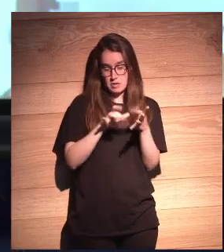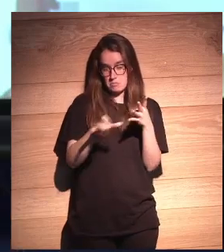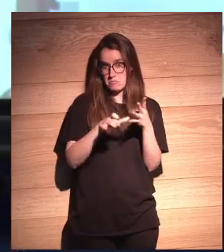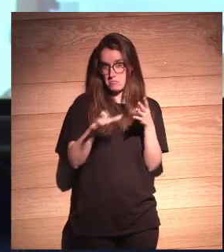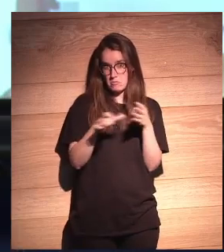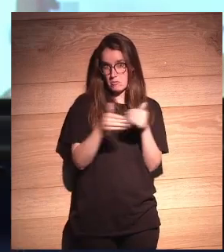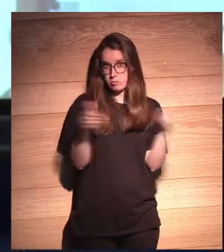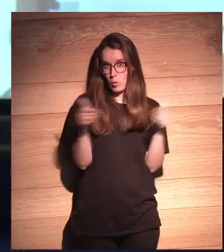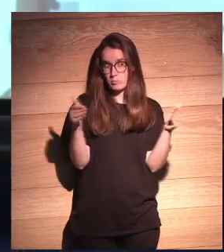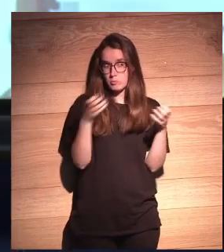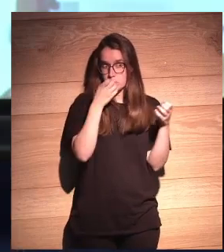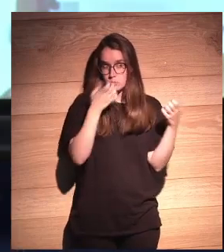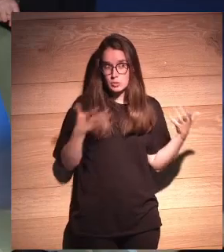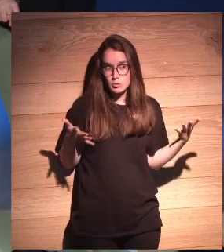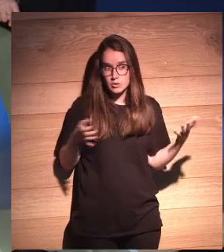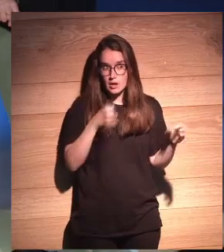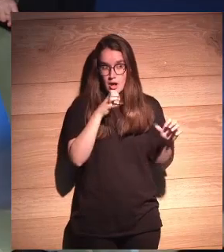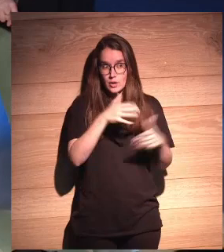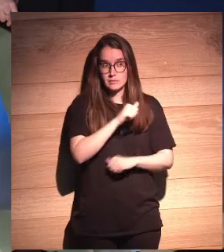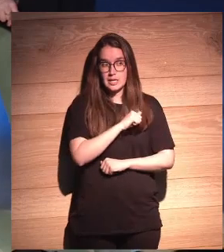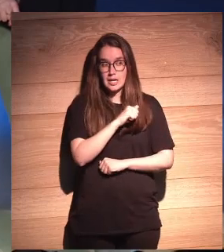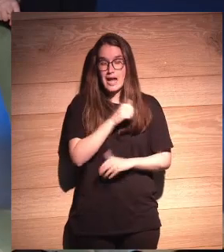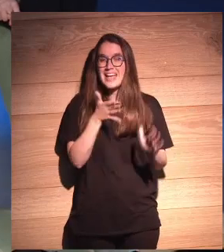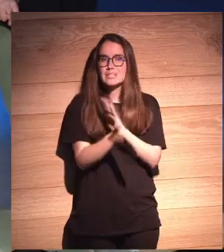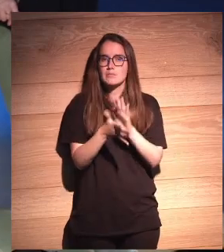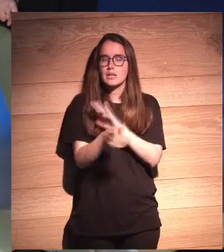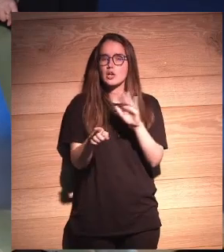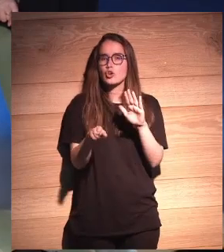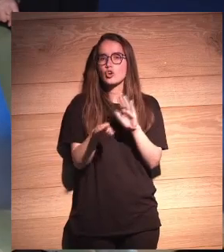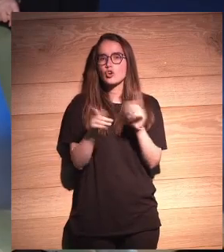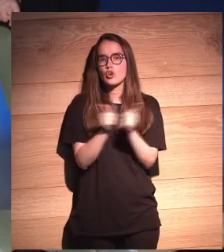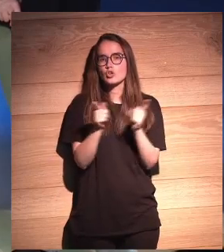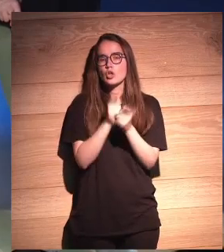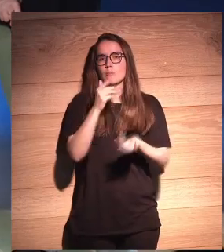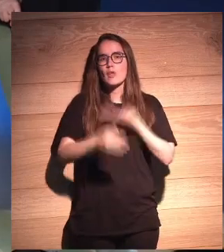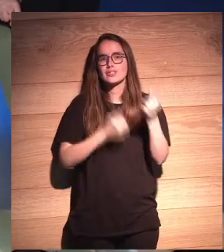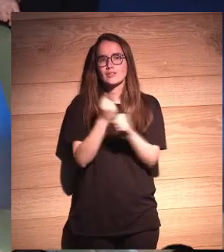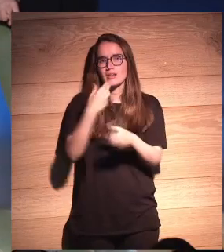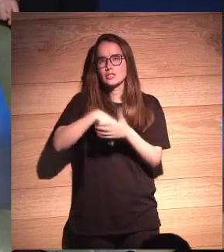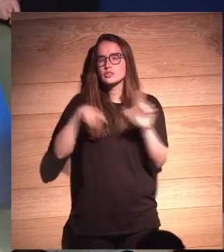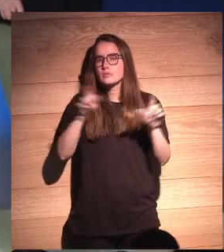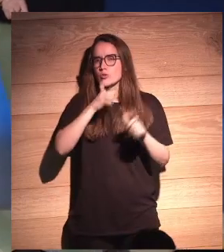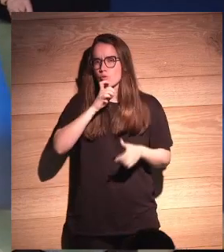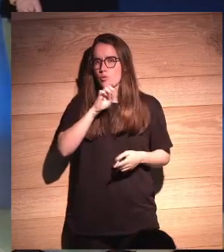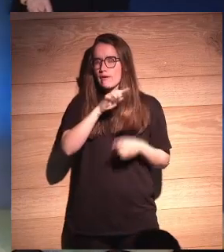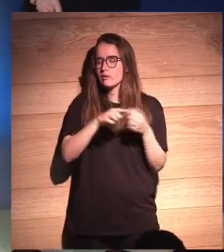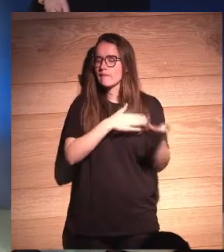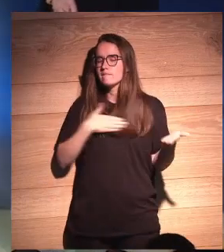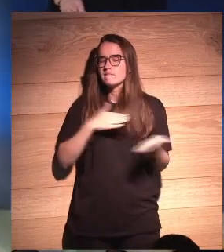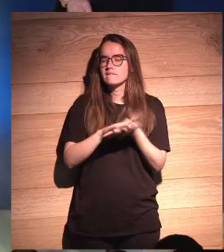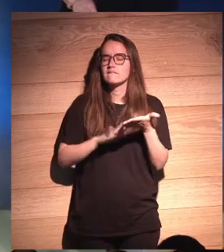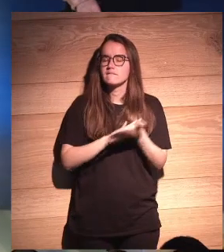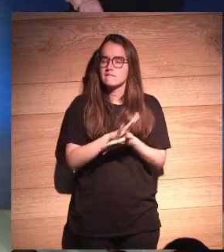abril. Y bueno, ahora os vamos a explicar un poco cómo es el proceso de trabajar para la televisión, ¿no? Sí, una cosa que queríamos hablar